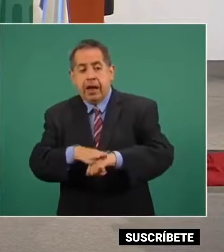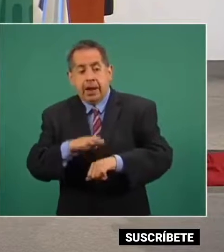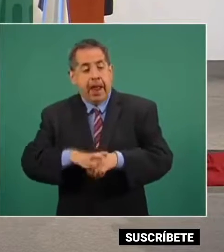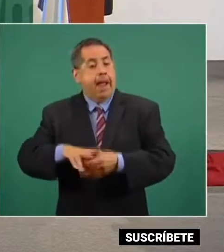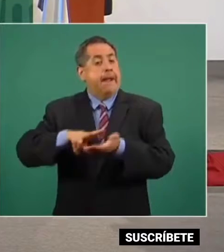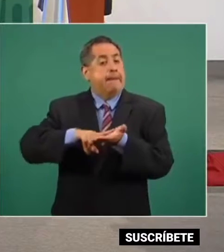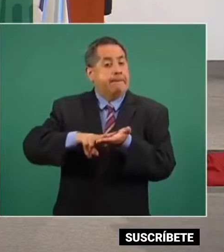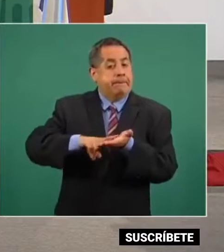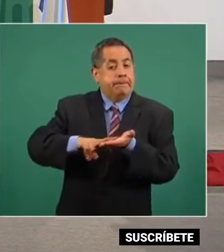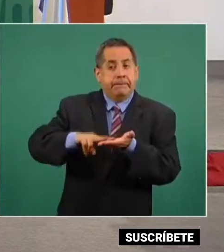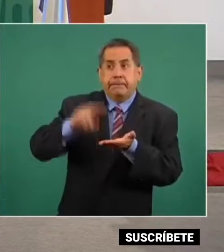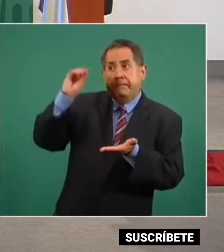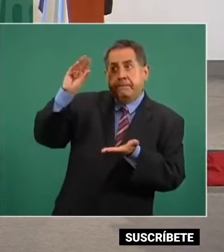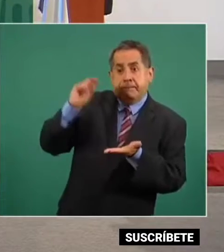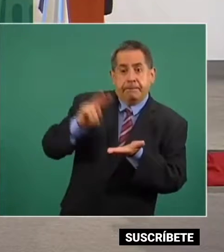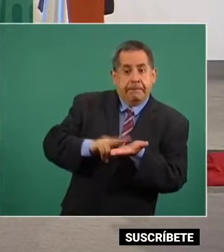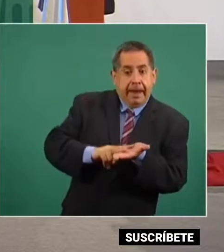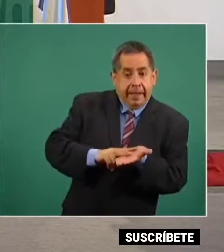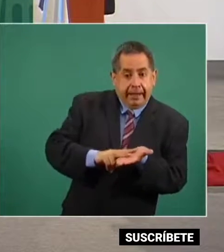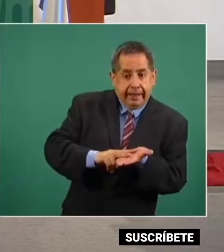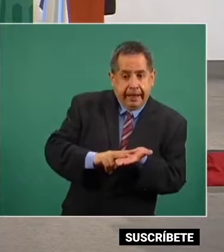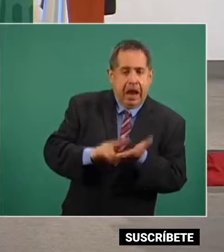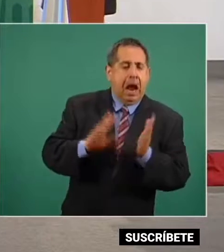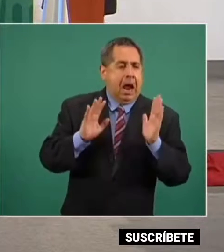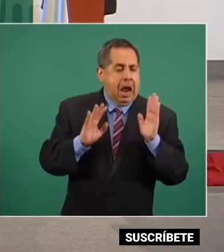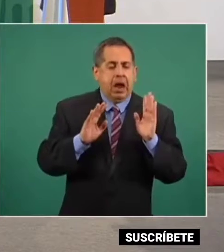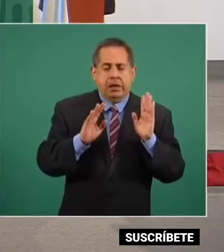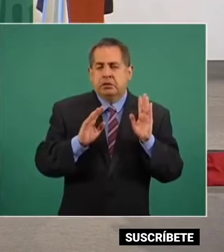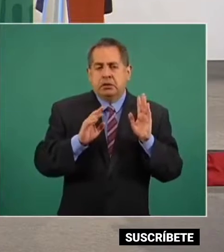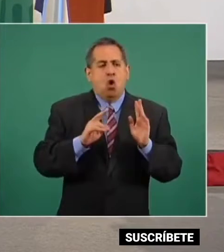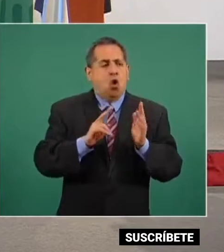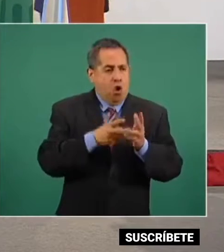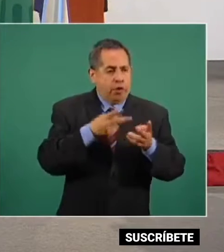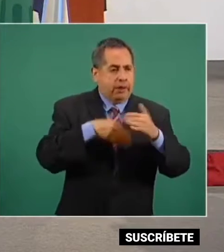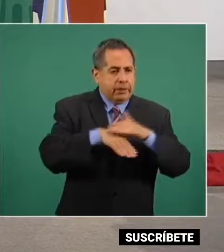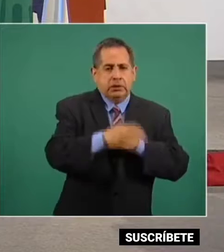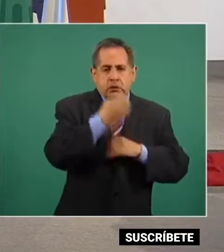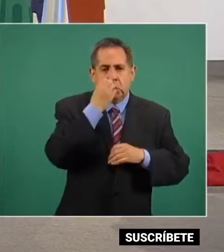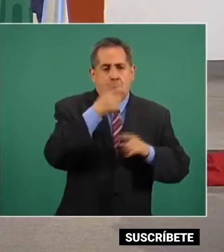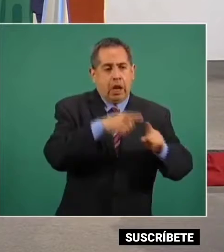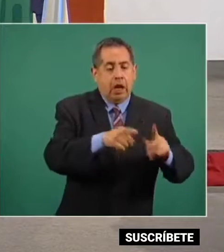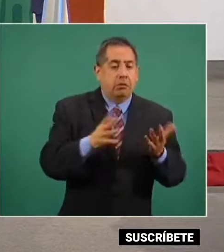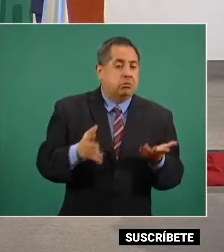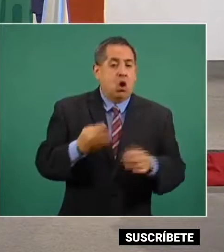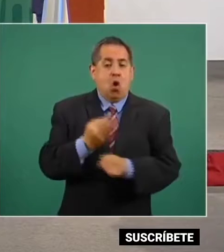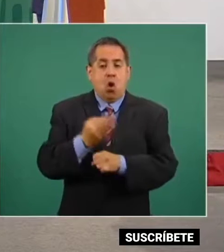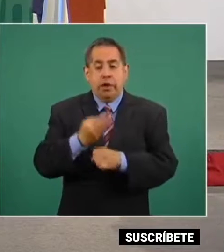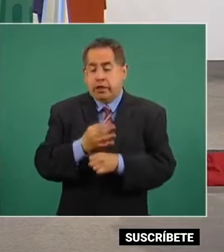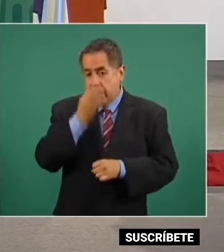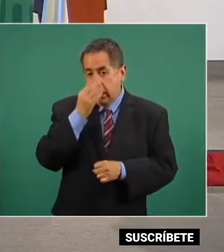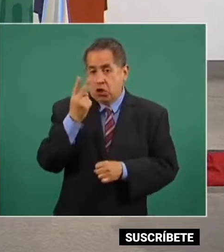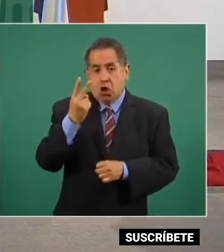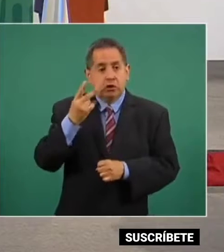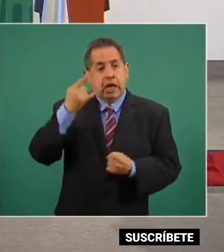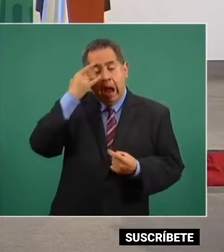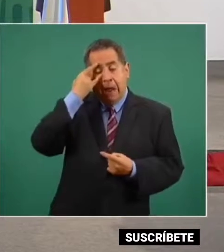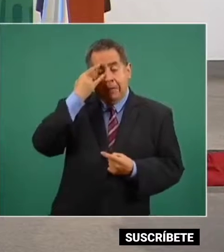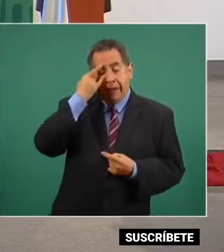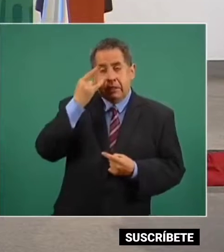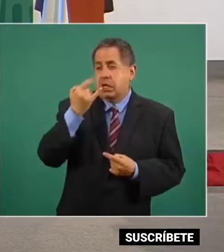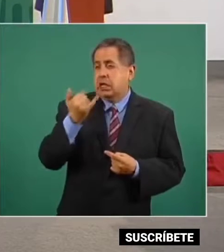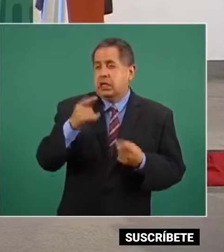puede regresar a clases y en este momento hay dos estados en verde, Campeche